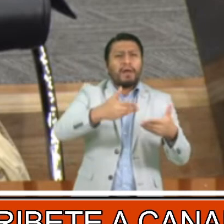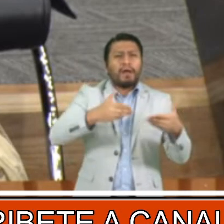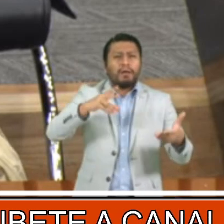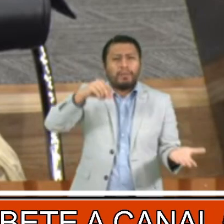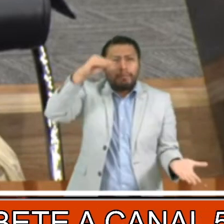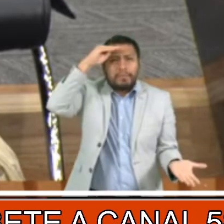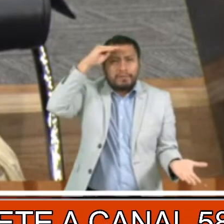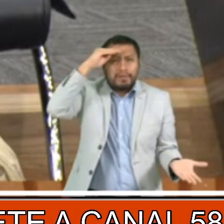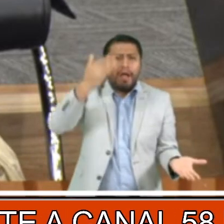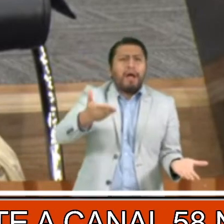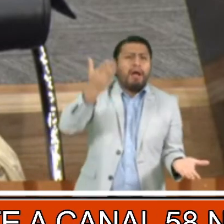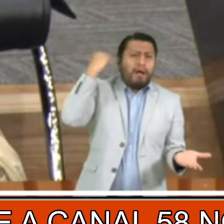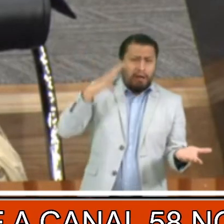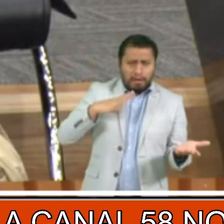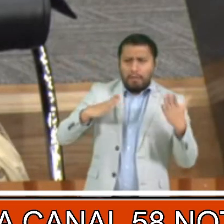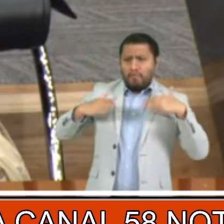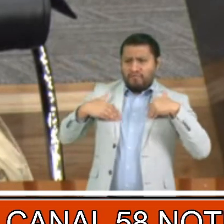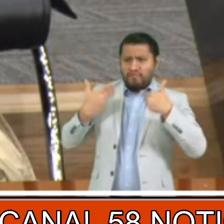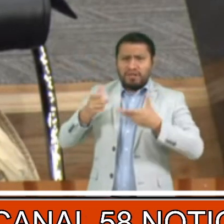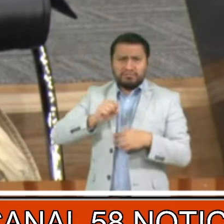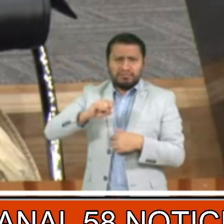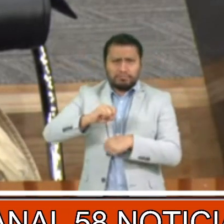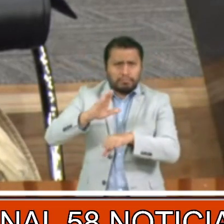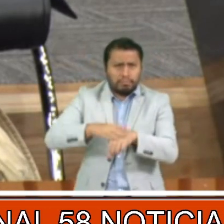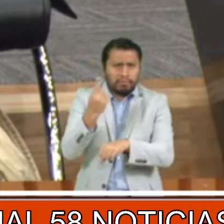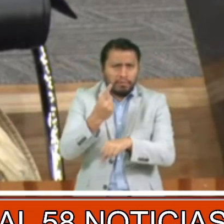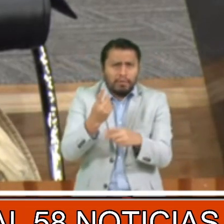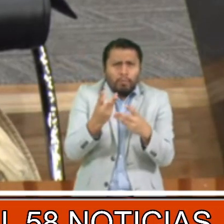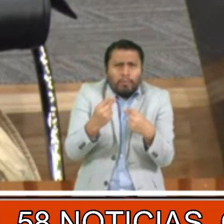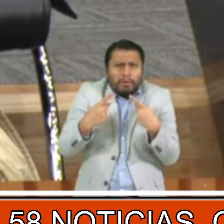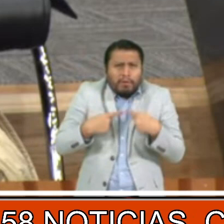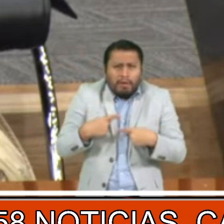se construyó con el esfuerzo de muchas personas a lo